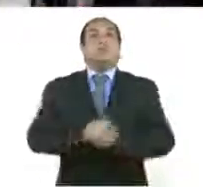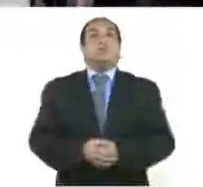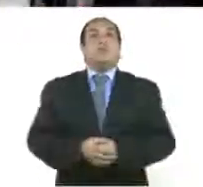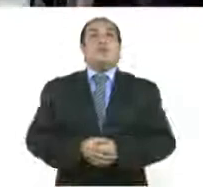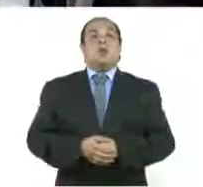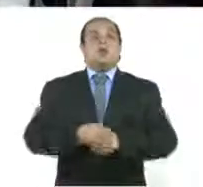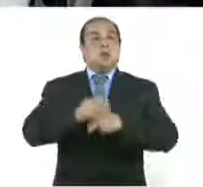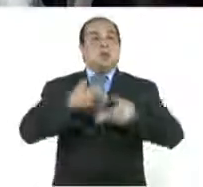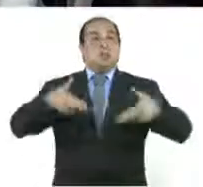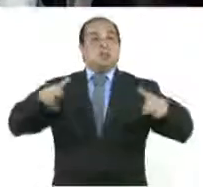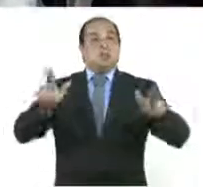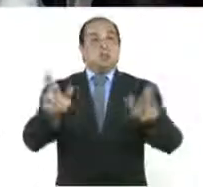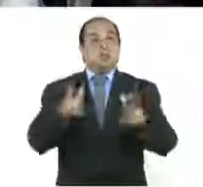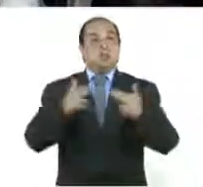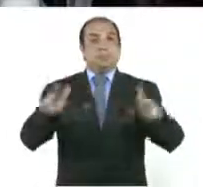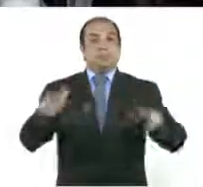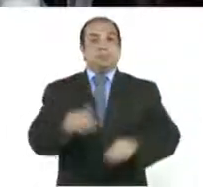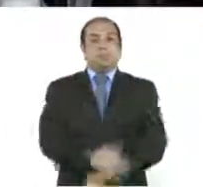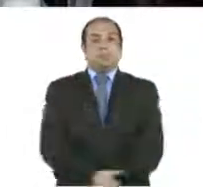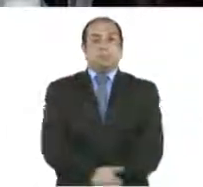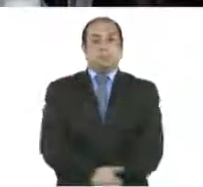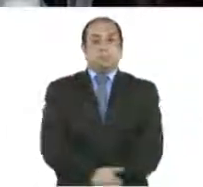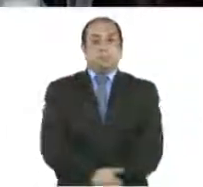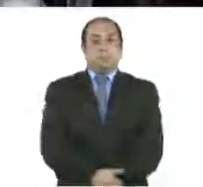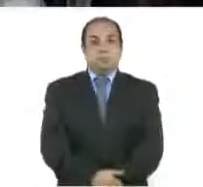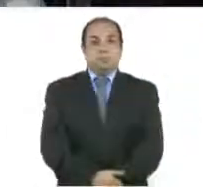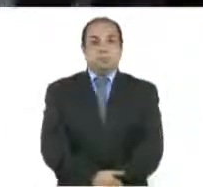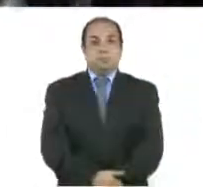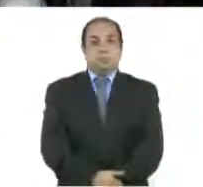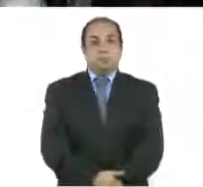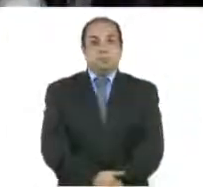himno nacional mexicano.